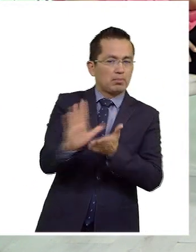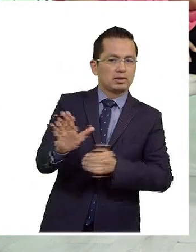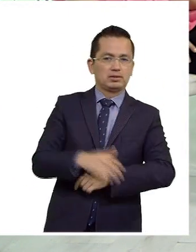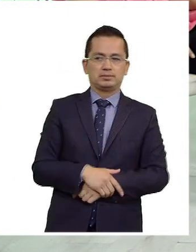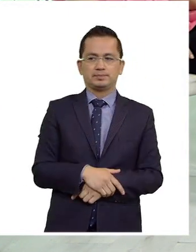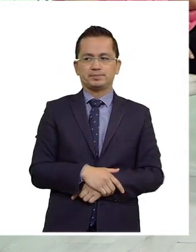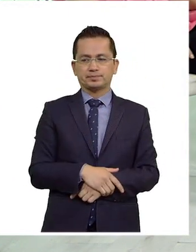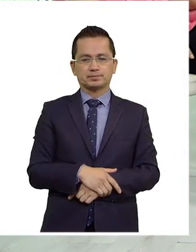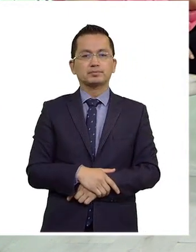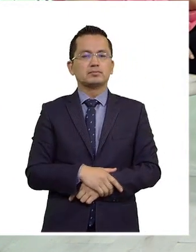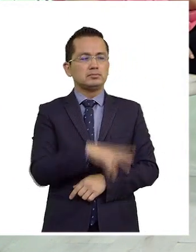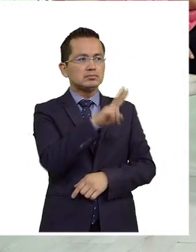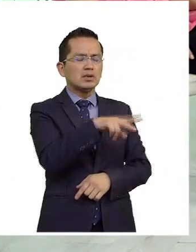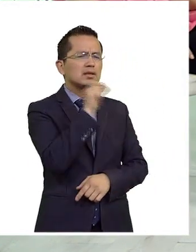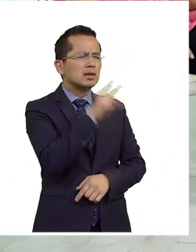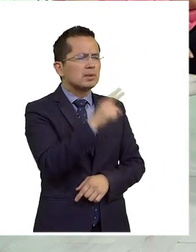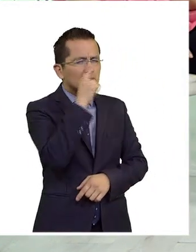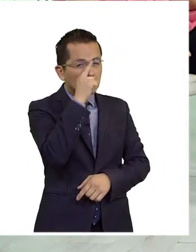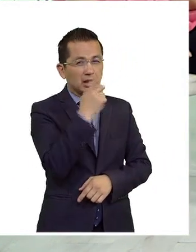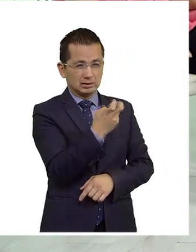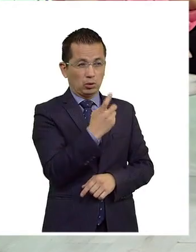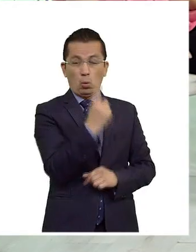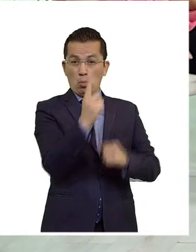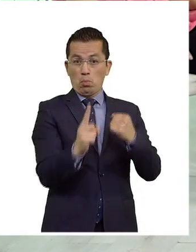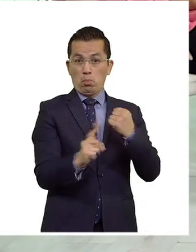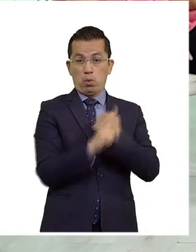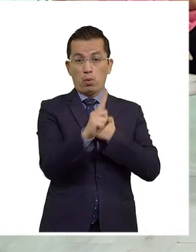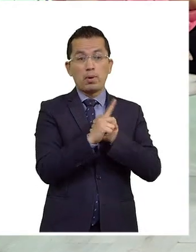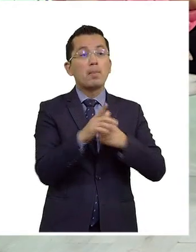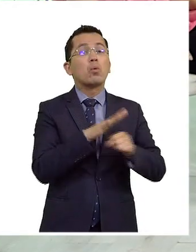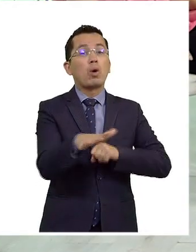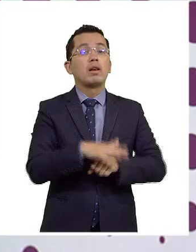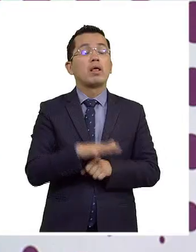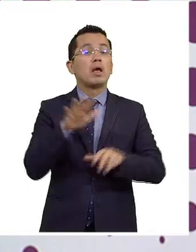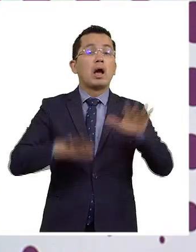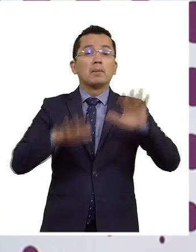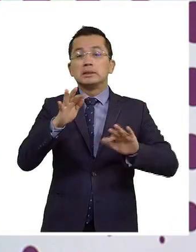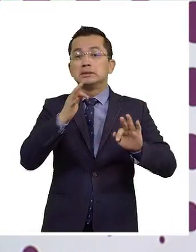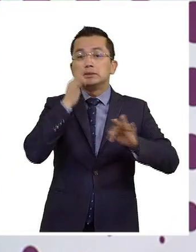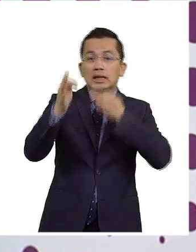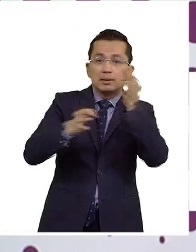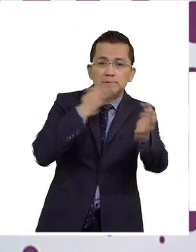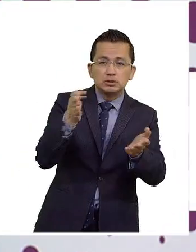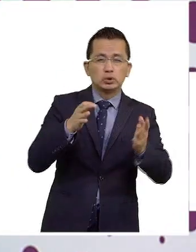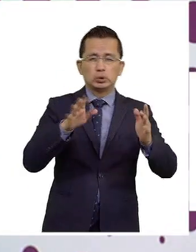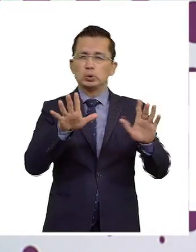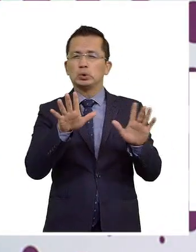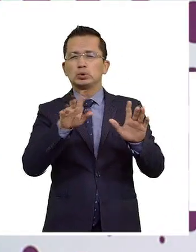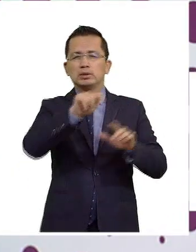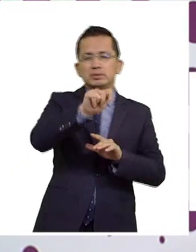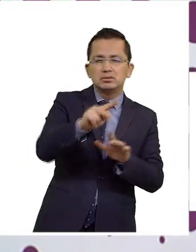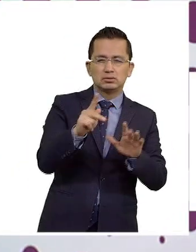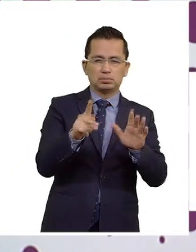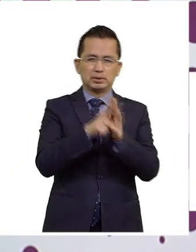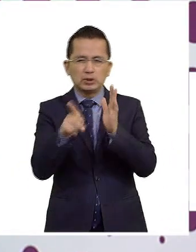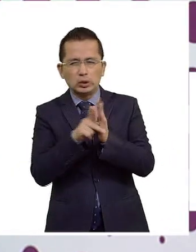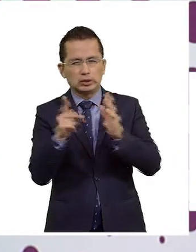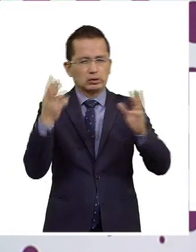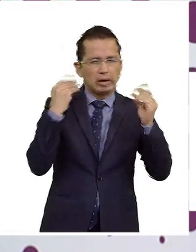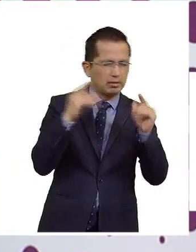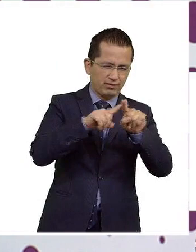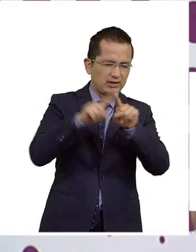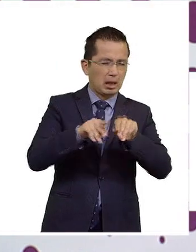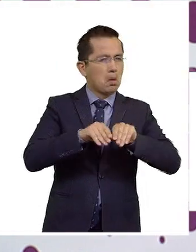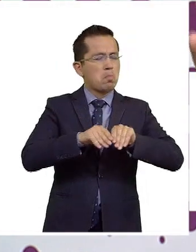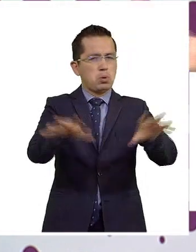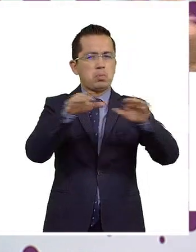comentar acerca de este riesgo también que los medios de comunicación muchas veces significan, porque hay tantos testimonios, videos en